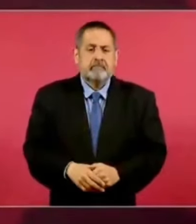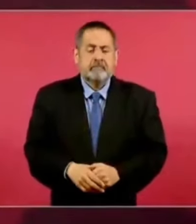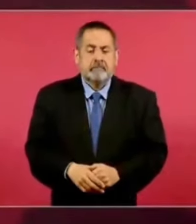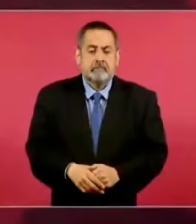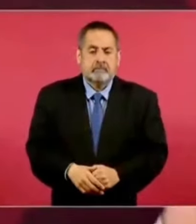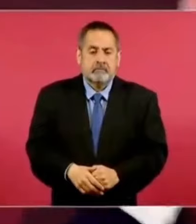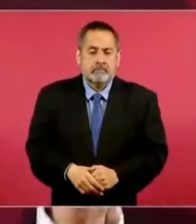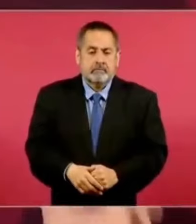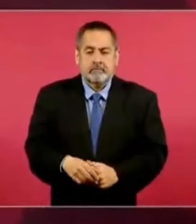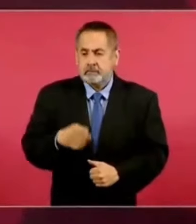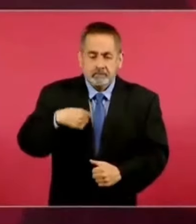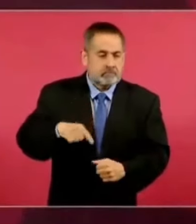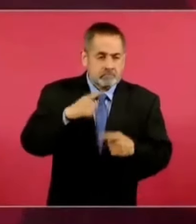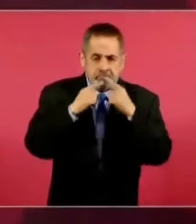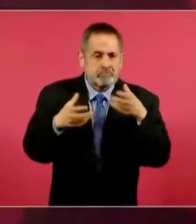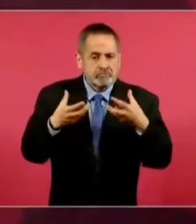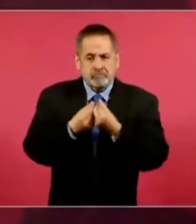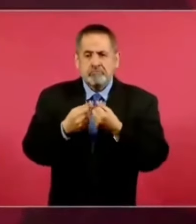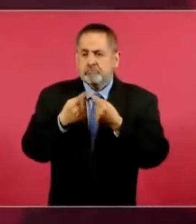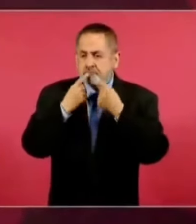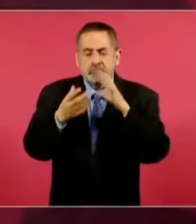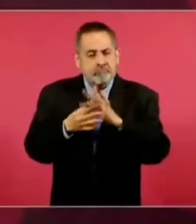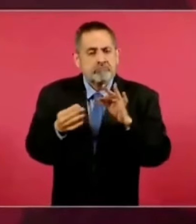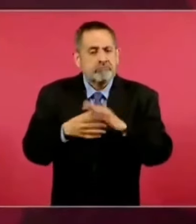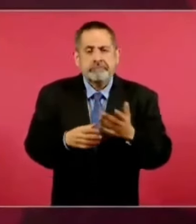cada vez se concentra más todo